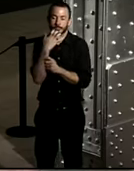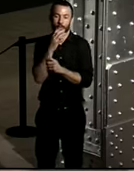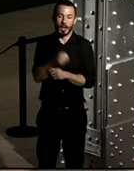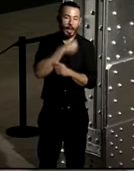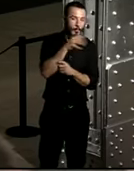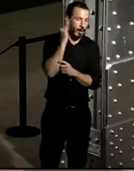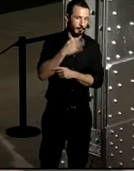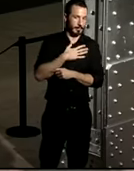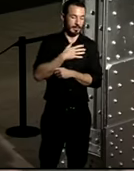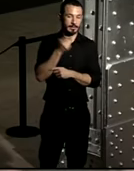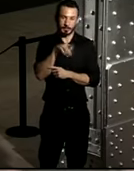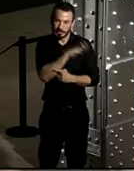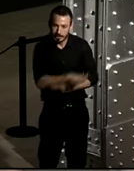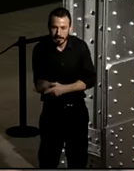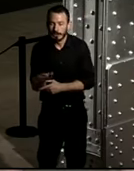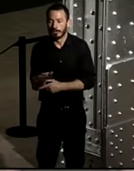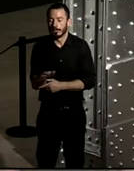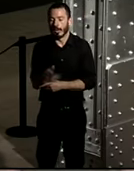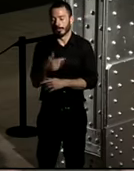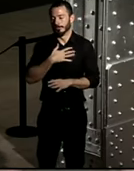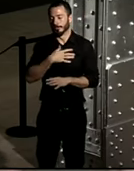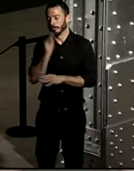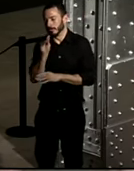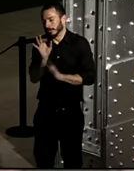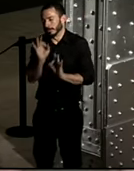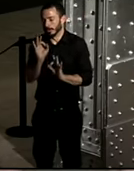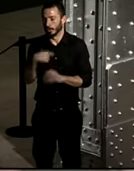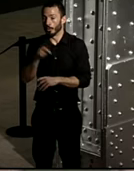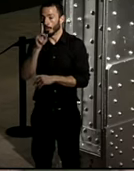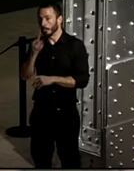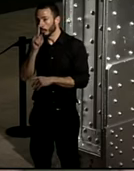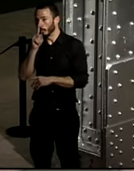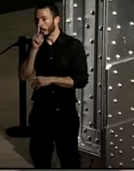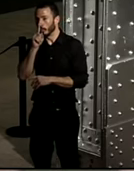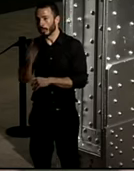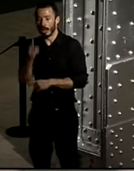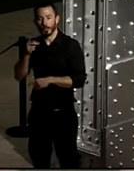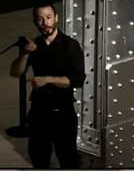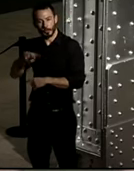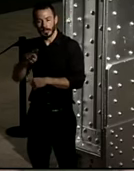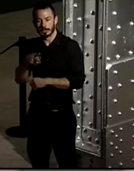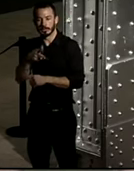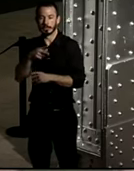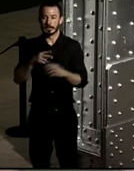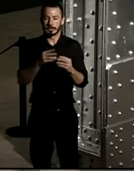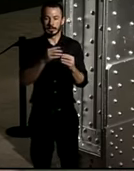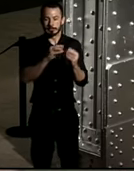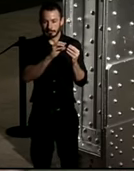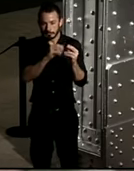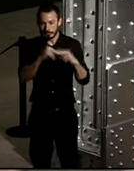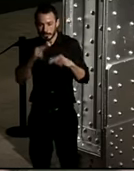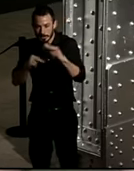yo quería preguntar esto por una cosa concreta. Yo me he tirado 1 año y 2 meses montando que por cierto estaba aquí Nacho Ruiz Capillas,